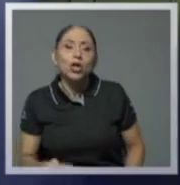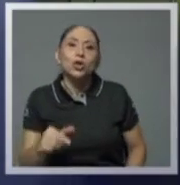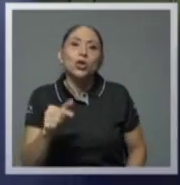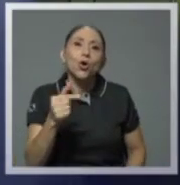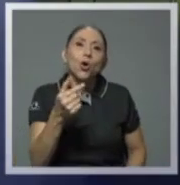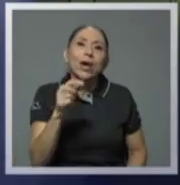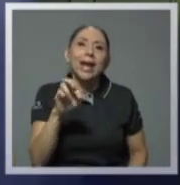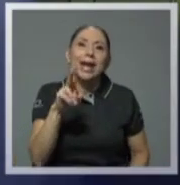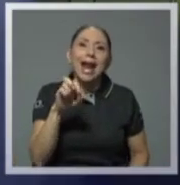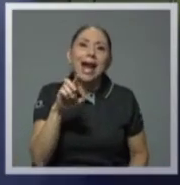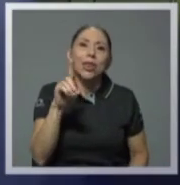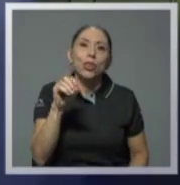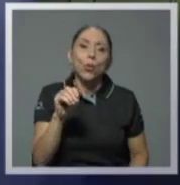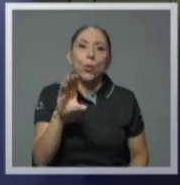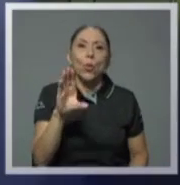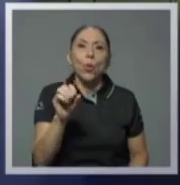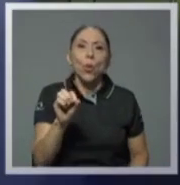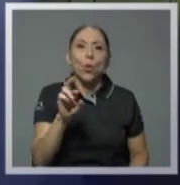don Gerardo Corrales.